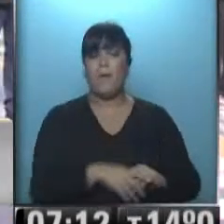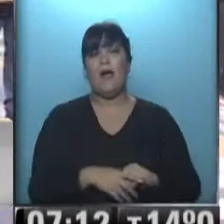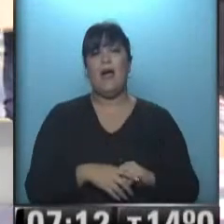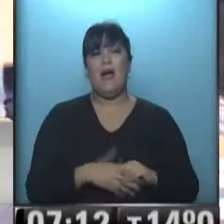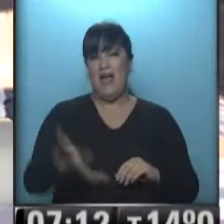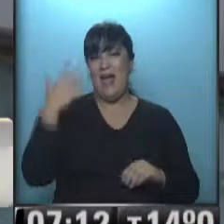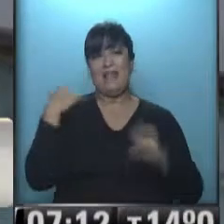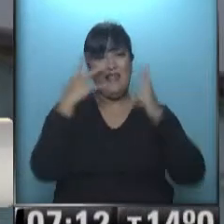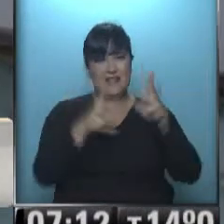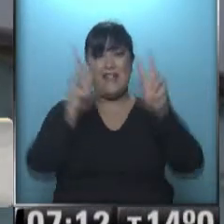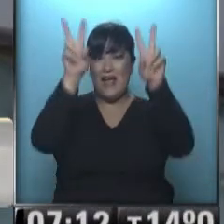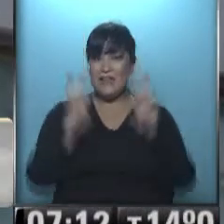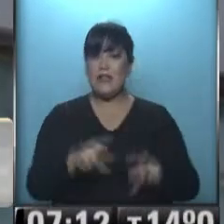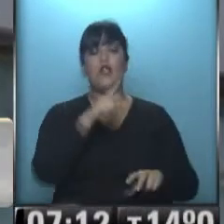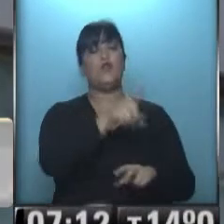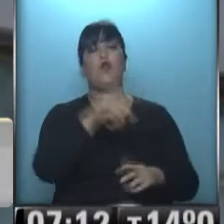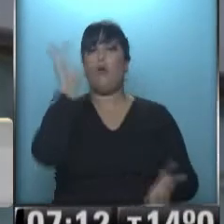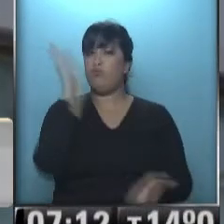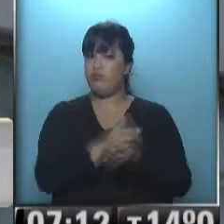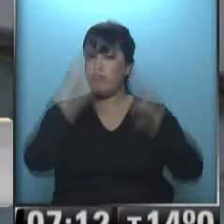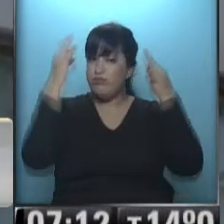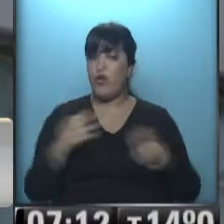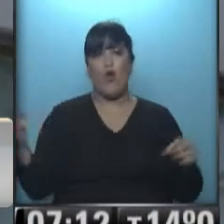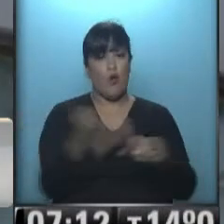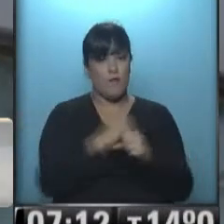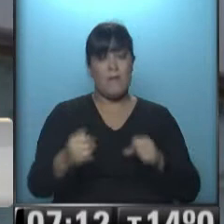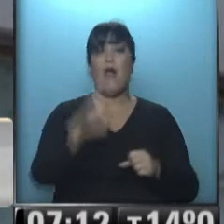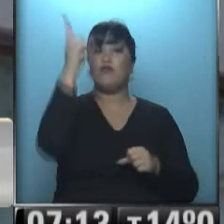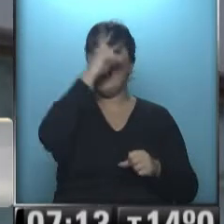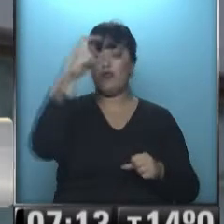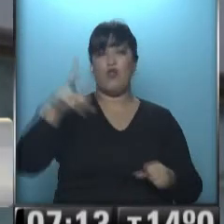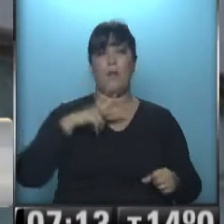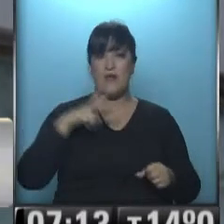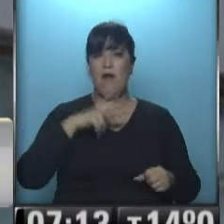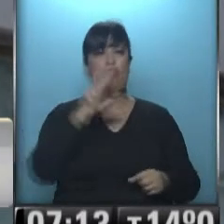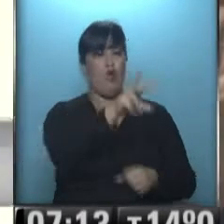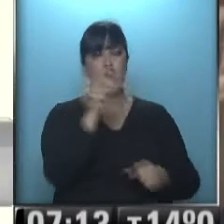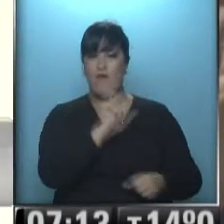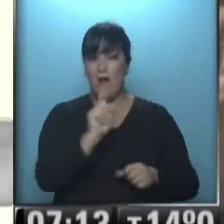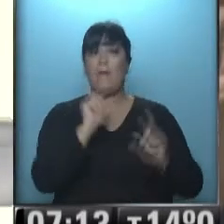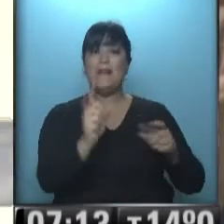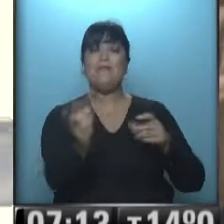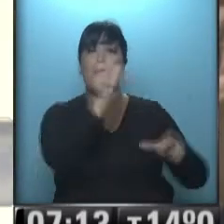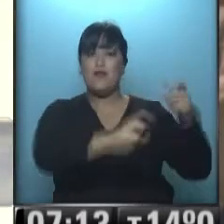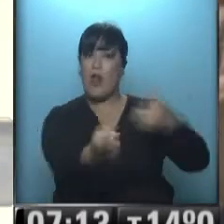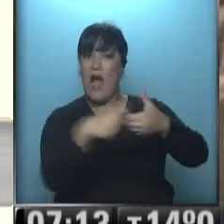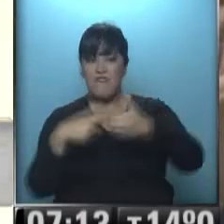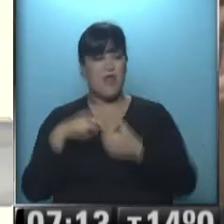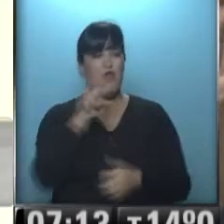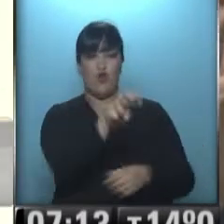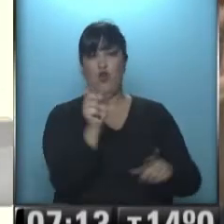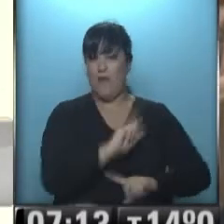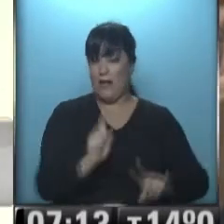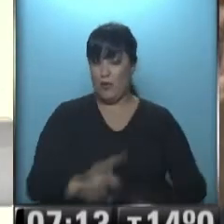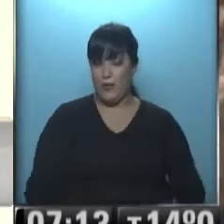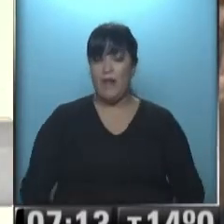como decía Lourdes en los títulos, la medida se confirmó, las clínicas y sanatorios privados no les cobrarán copagos a los afiliados de las obras sociales y las empresas de medicina